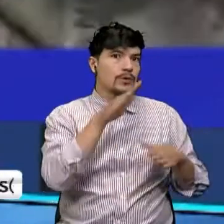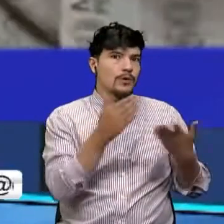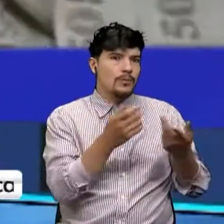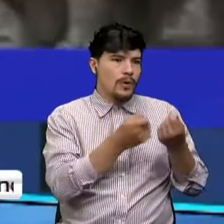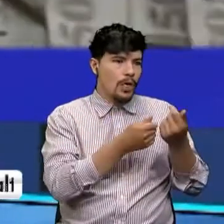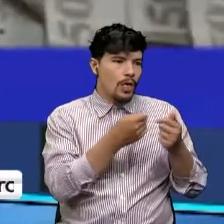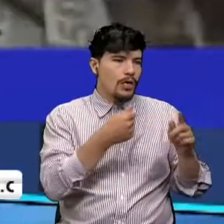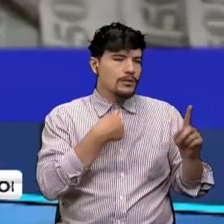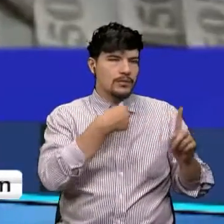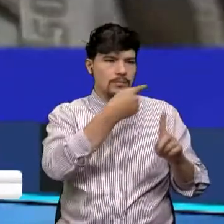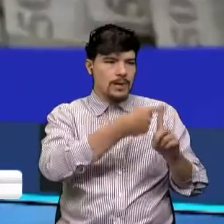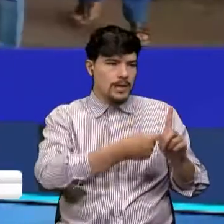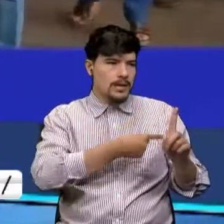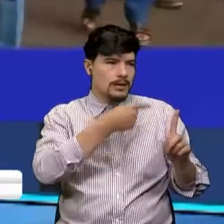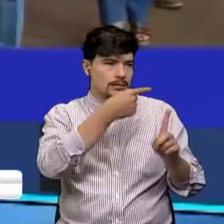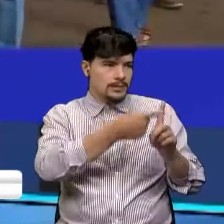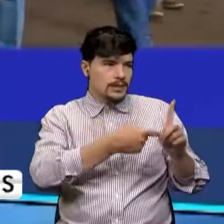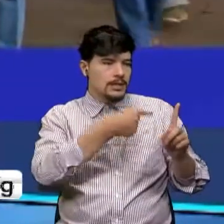de cuotas